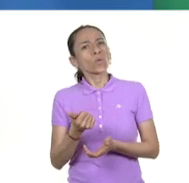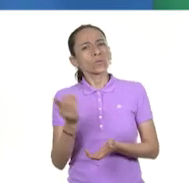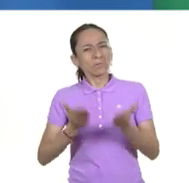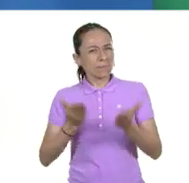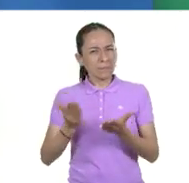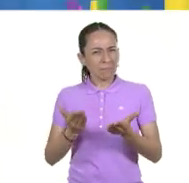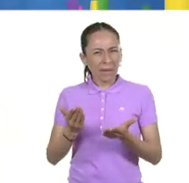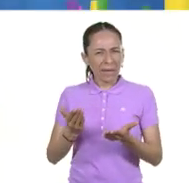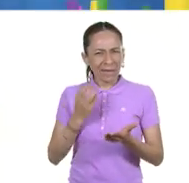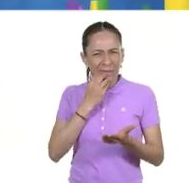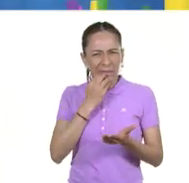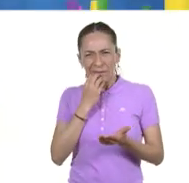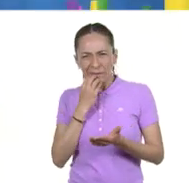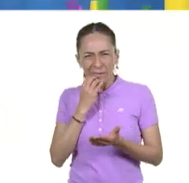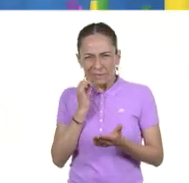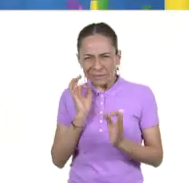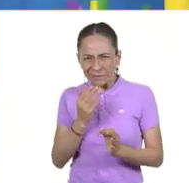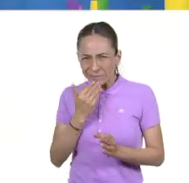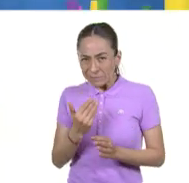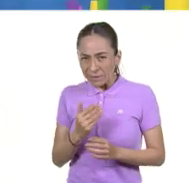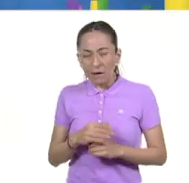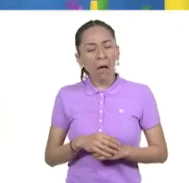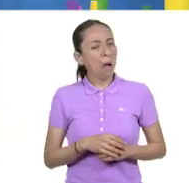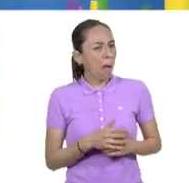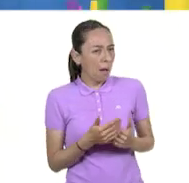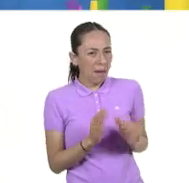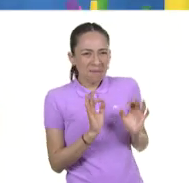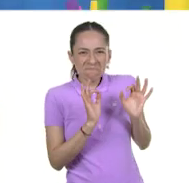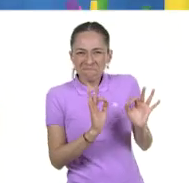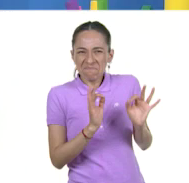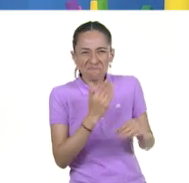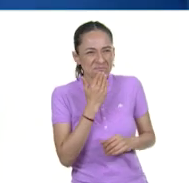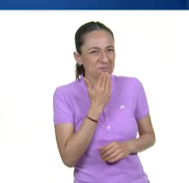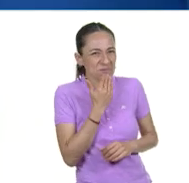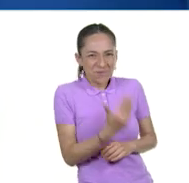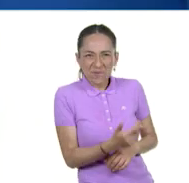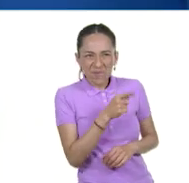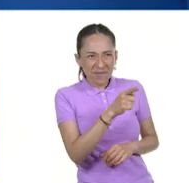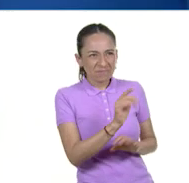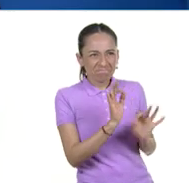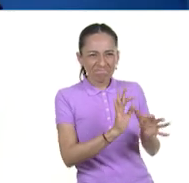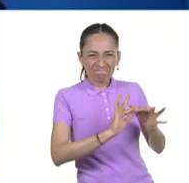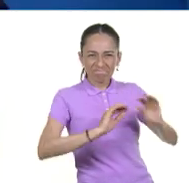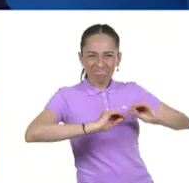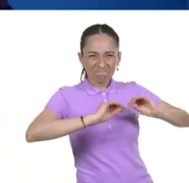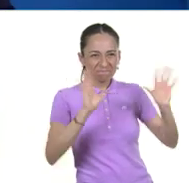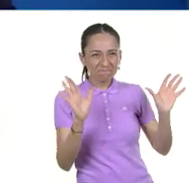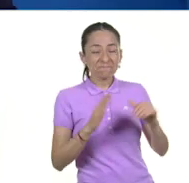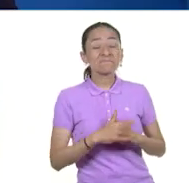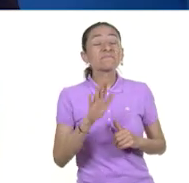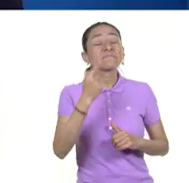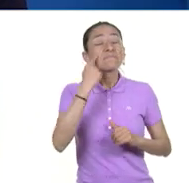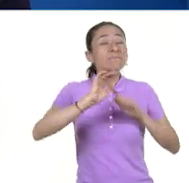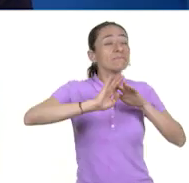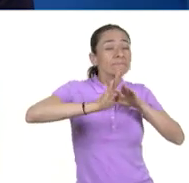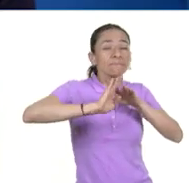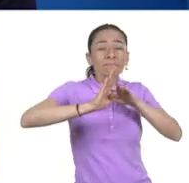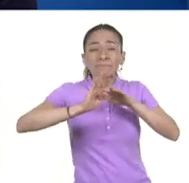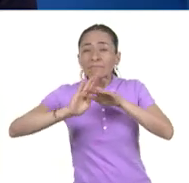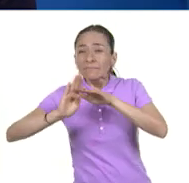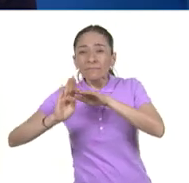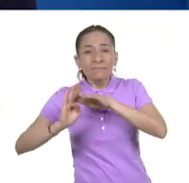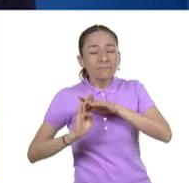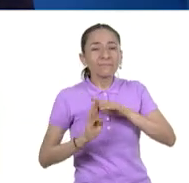lo correcto? Mejor no lo pude haber dicho yo, Jenny. Si revisamos los flujos migratorios que